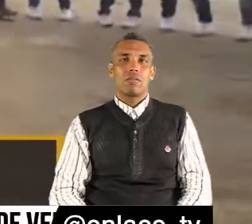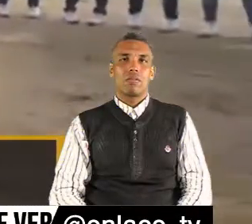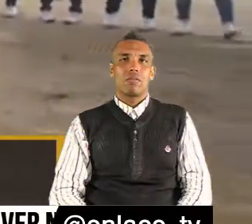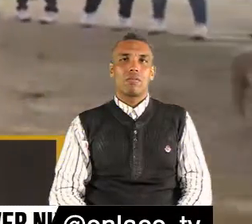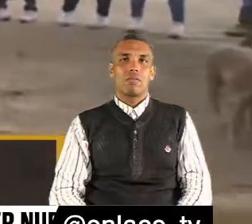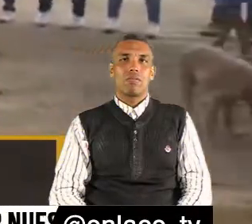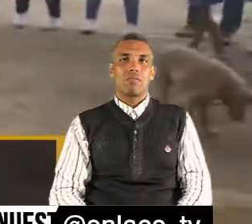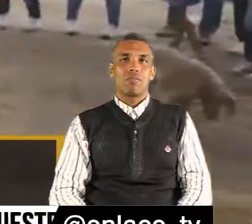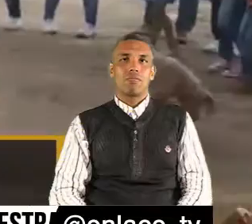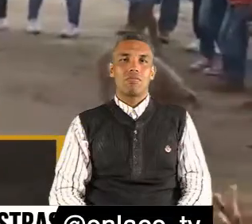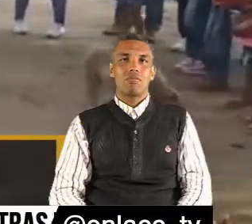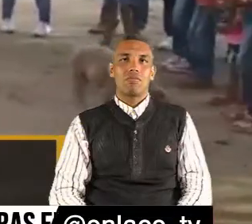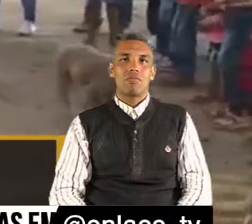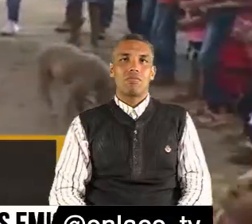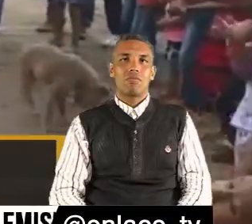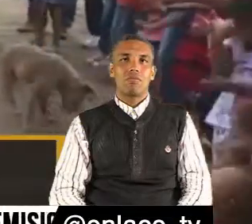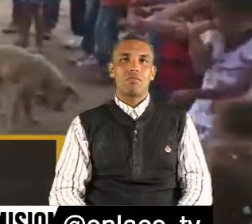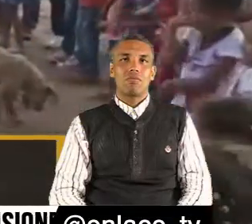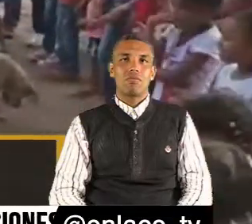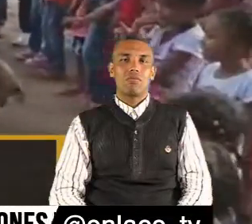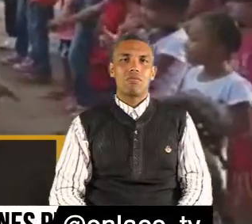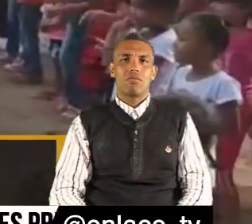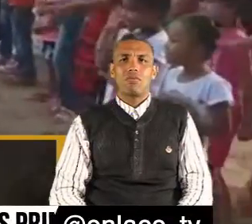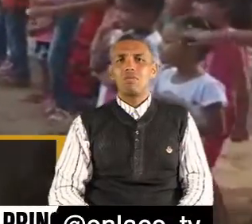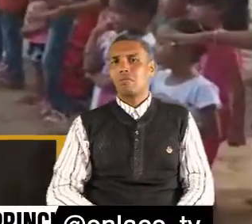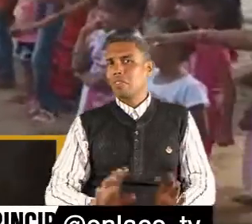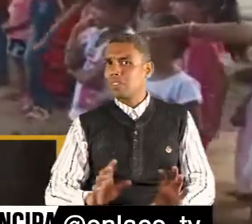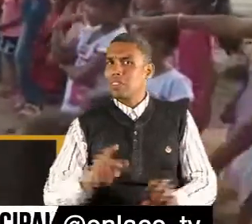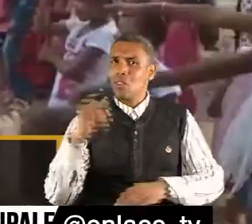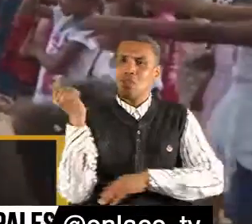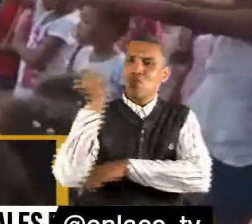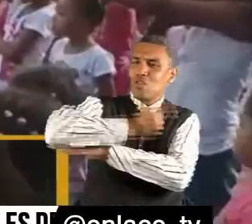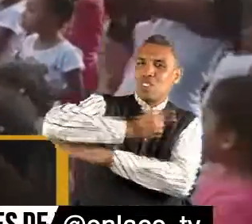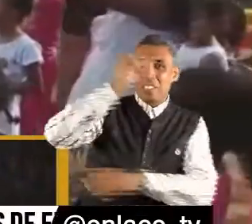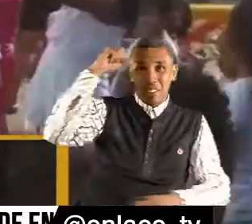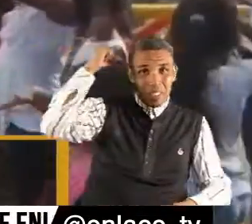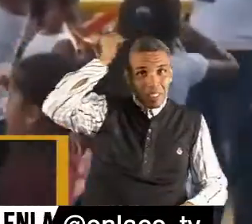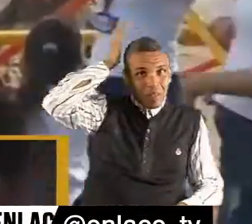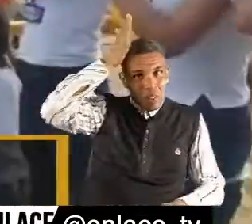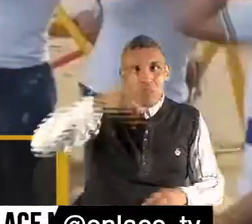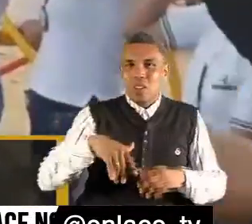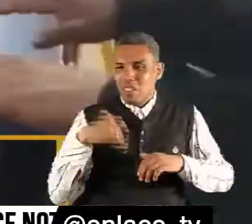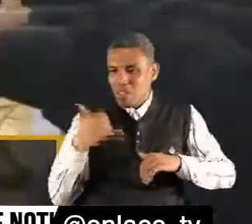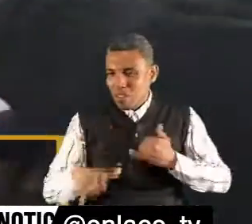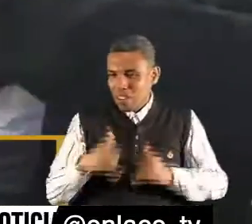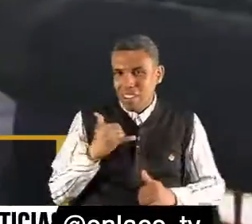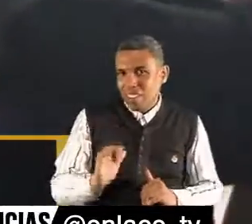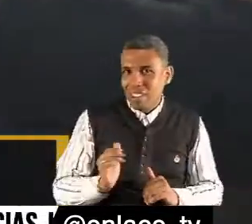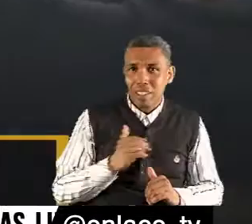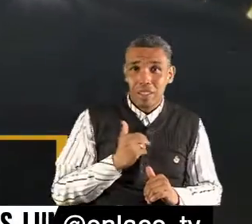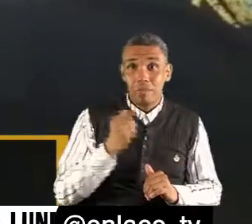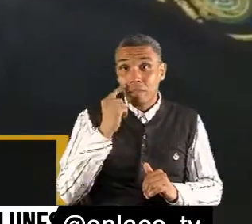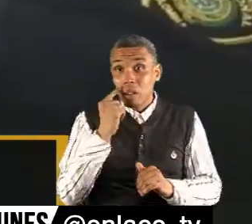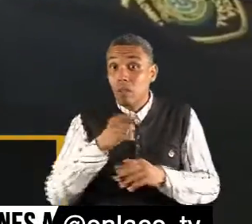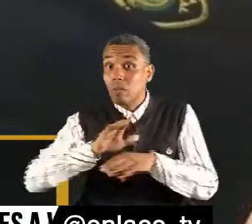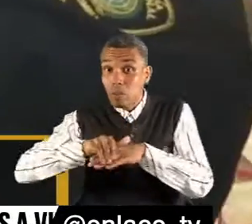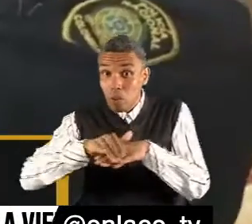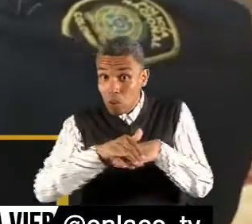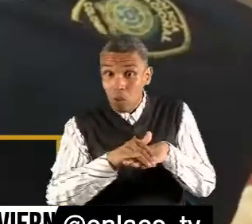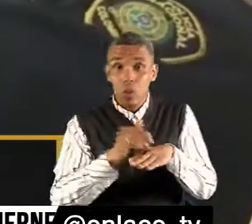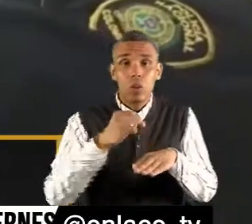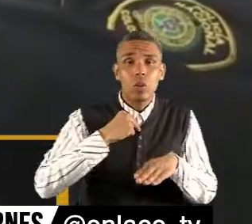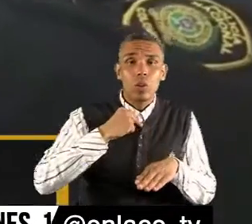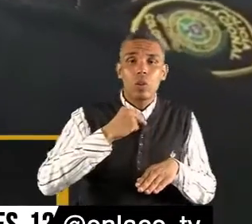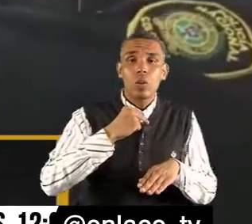La institución policial aprovechó la jornada lúdica y recreativa para brindar charlas de prevención frente al consumo de sustancias alucinógenas